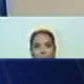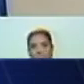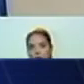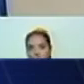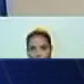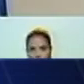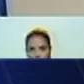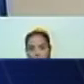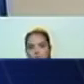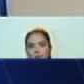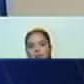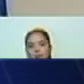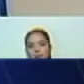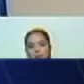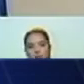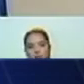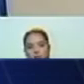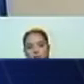mostré,